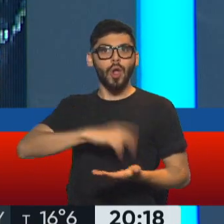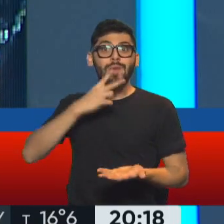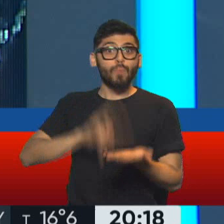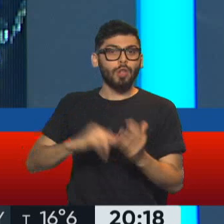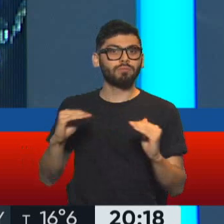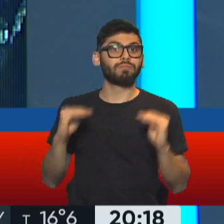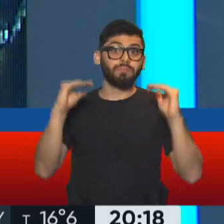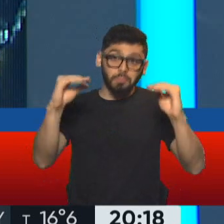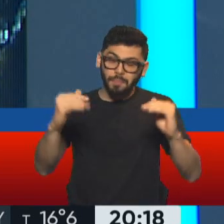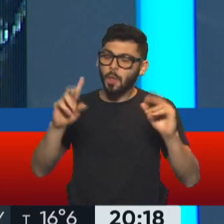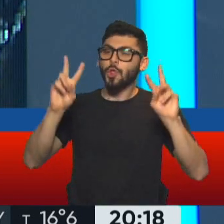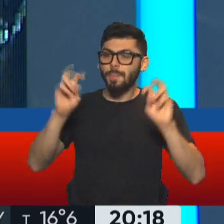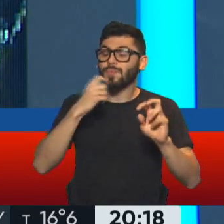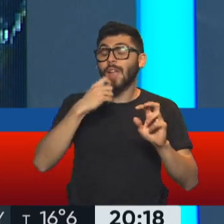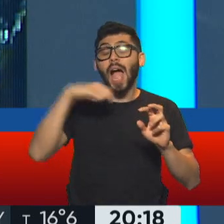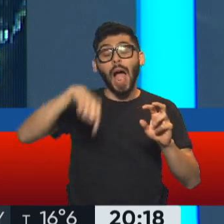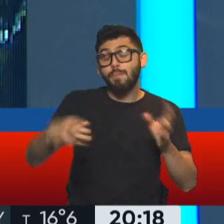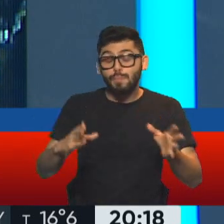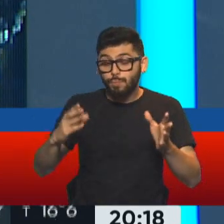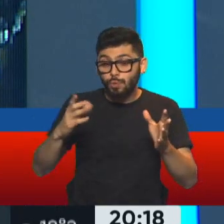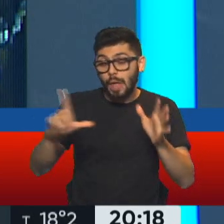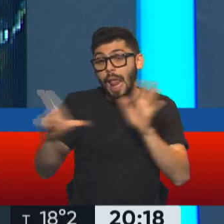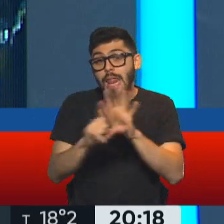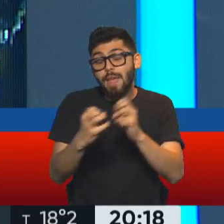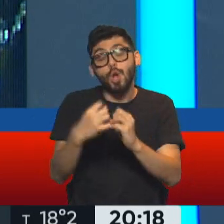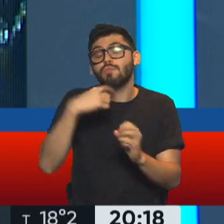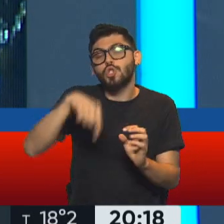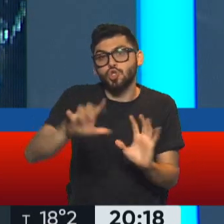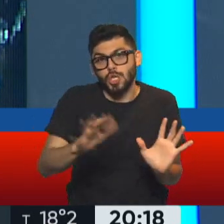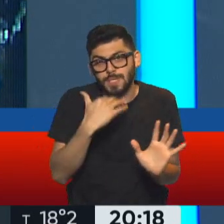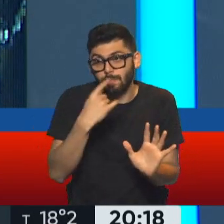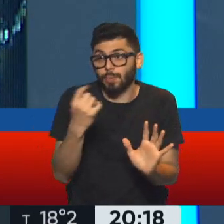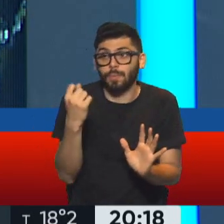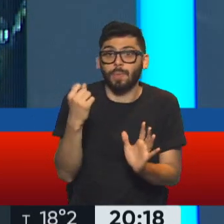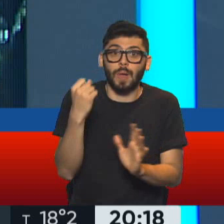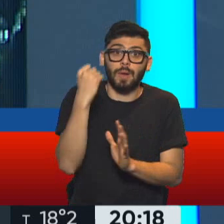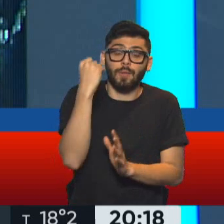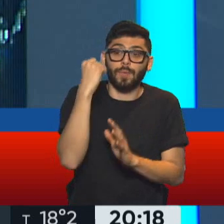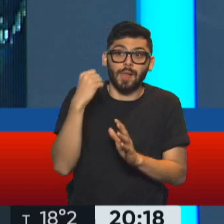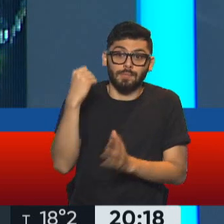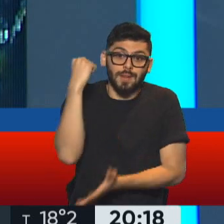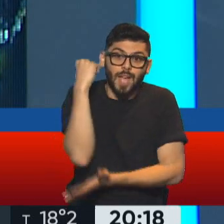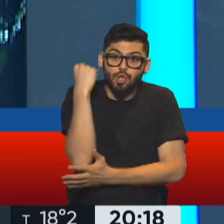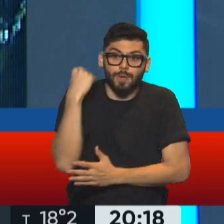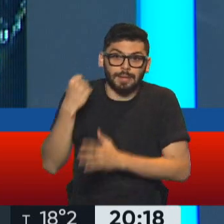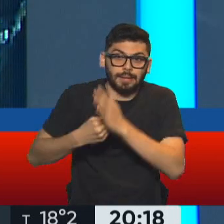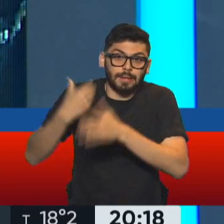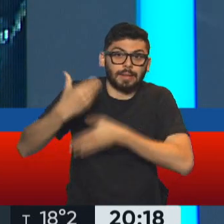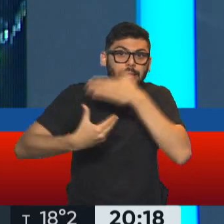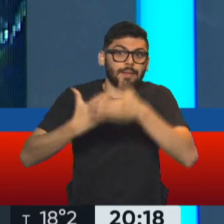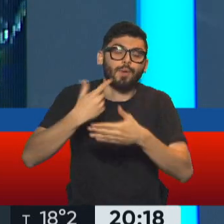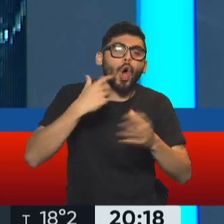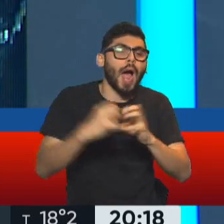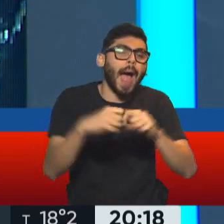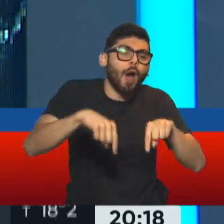No sé si es una ley que se pueda discutir en este momento, donde estamos en un momento económico clave para salir adelante, pero me parece que las políticas